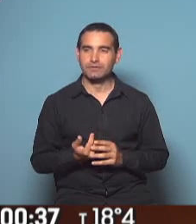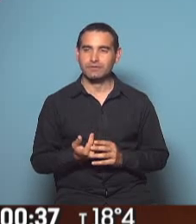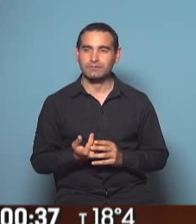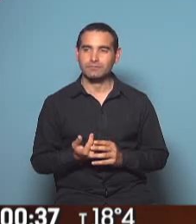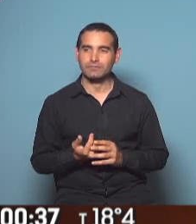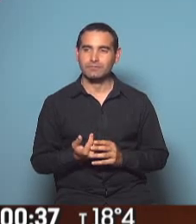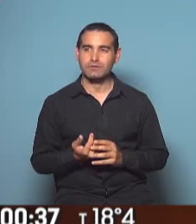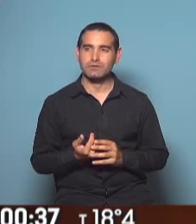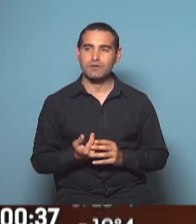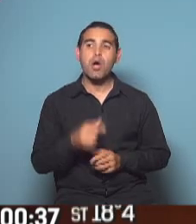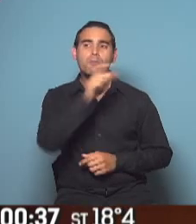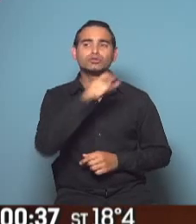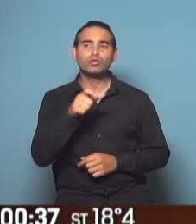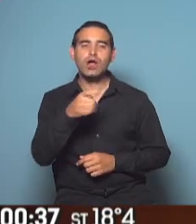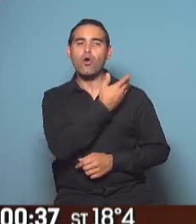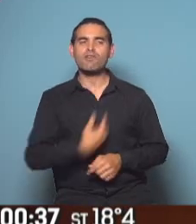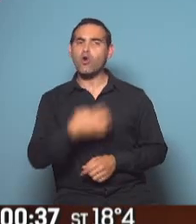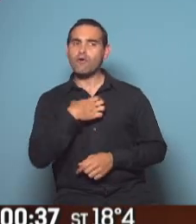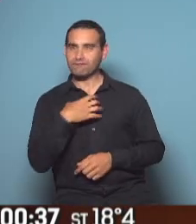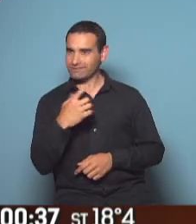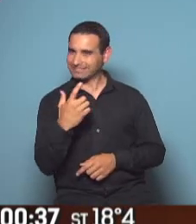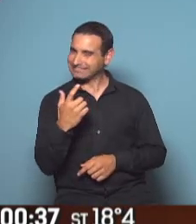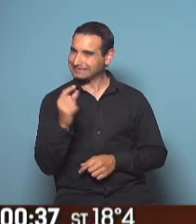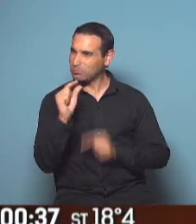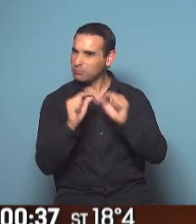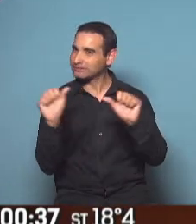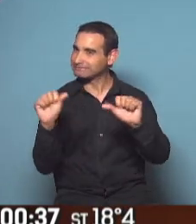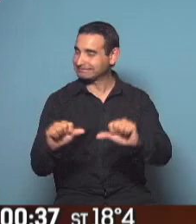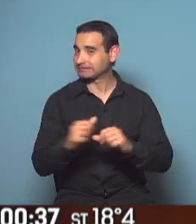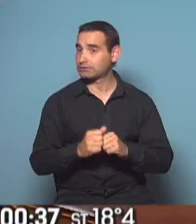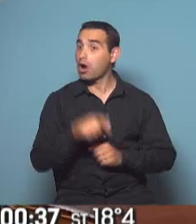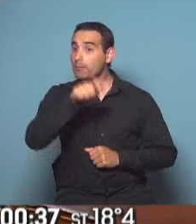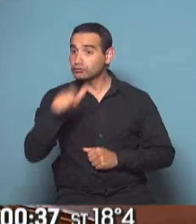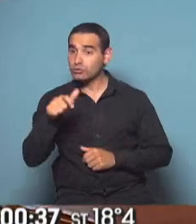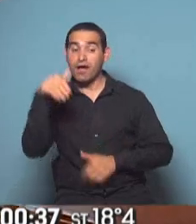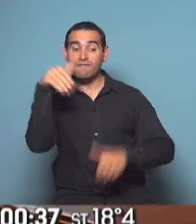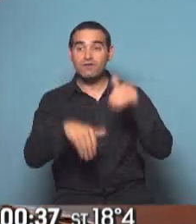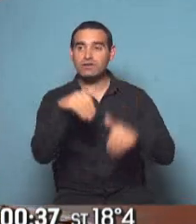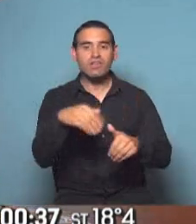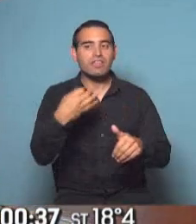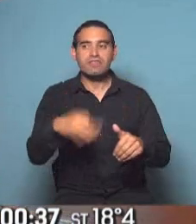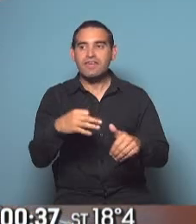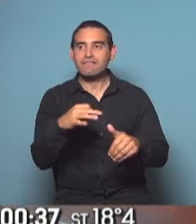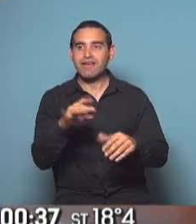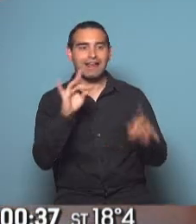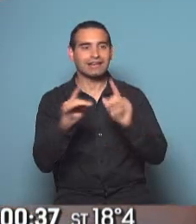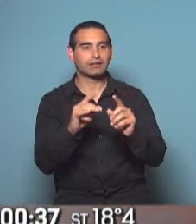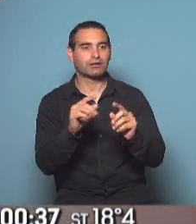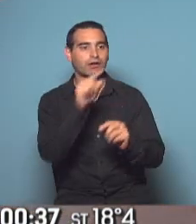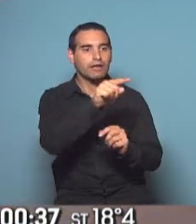evaluando obviamente al gobierno, pero no evalúa a la oposición, ¿no? Y cuando la gente toma decisiones de voto, tiene que elegir entre opciones.